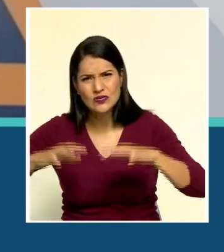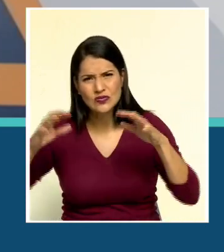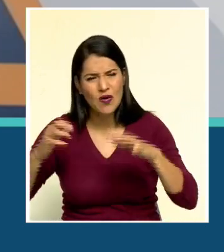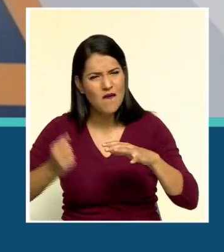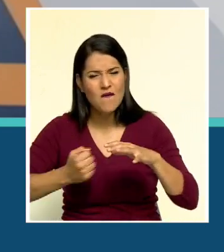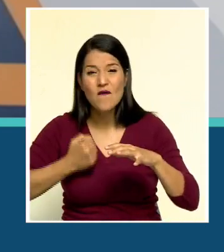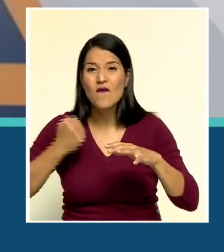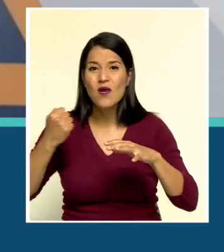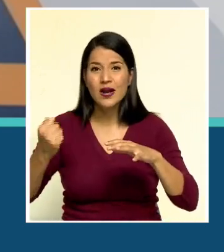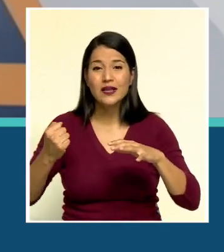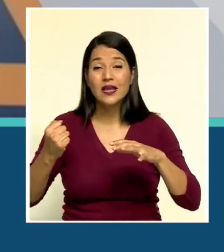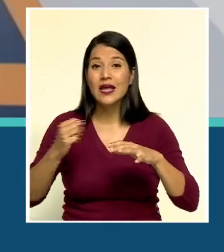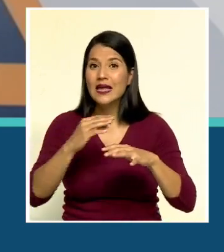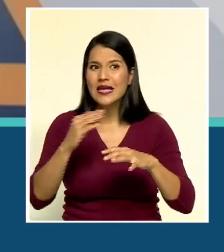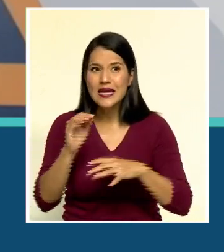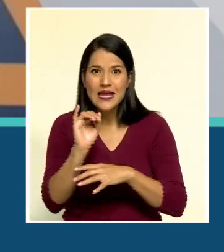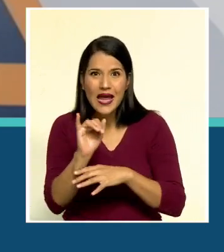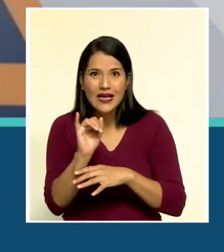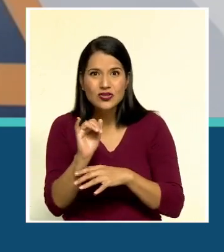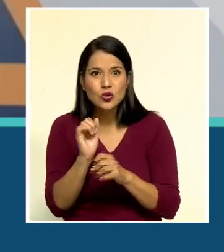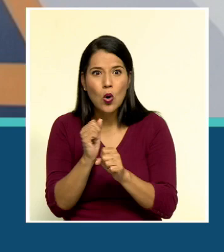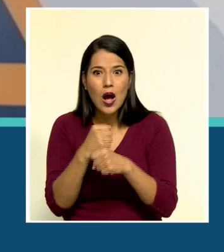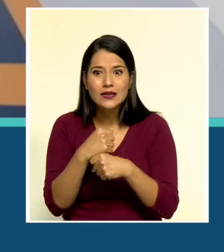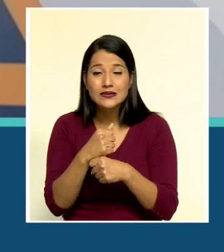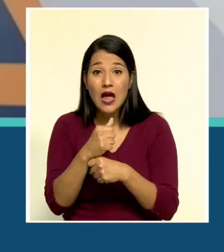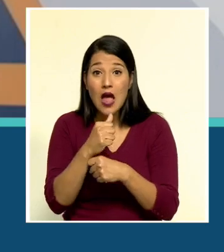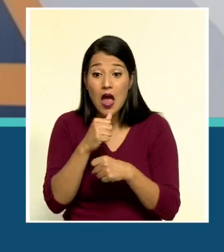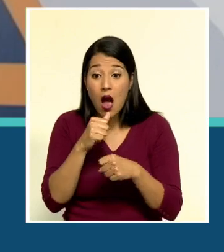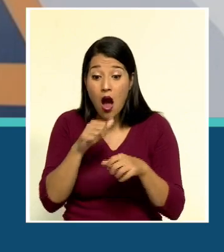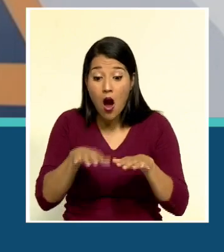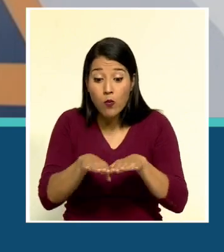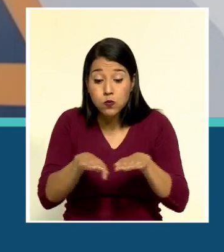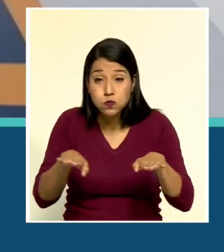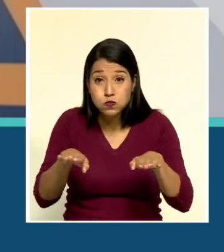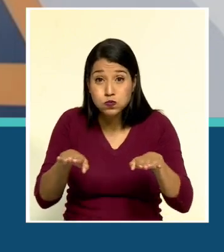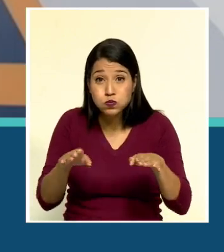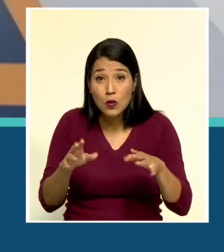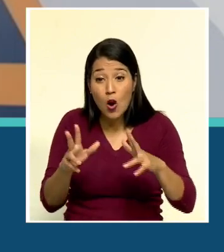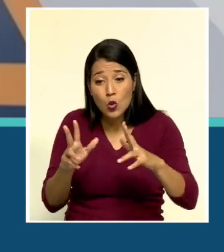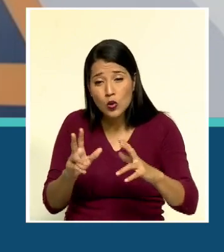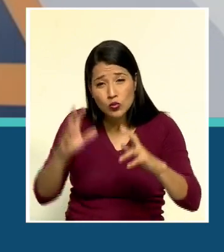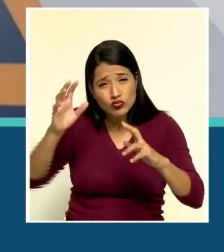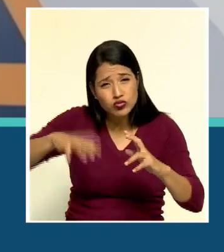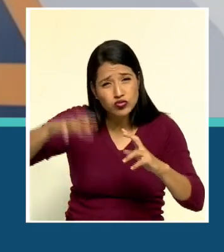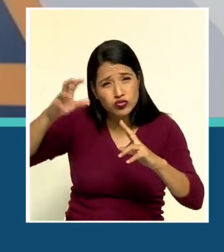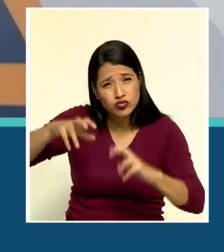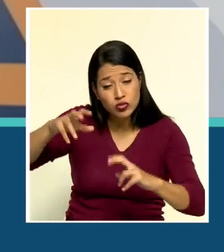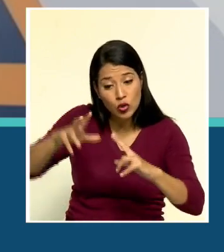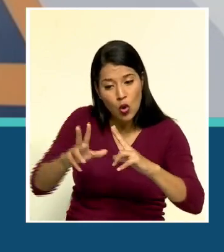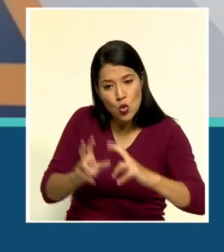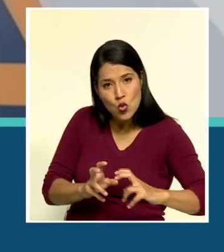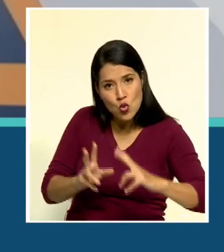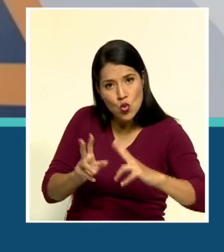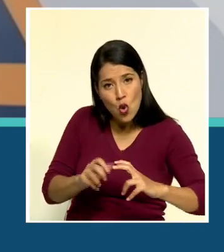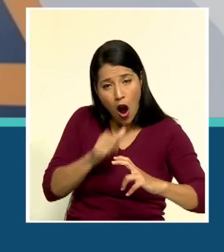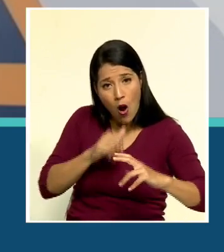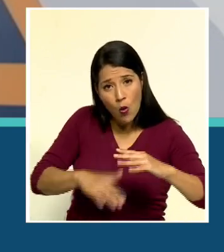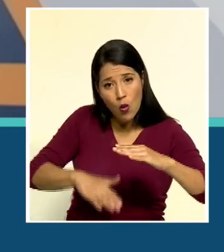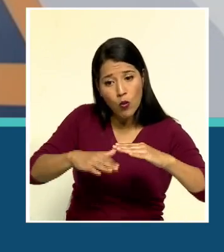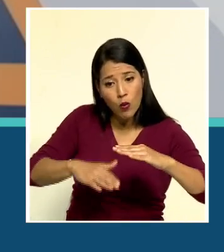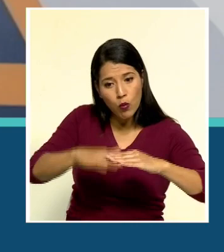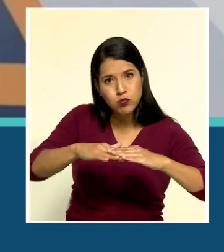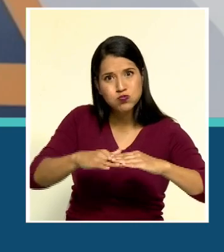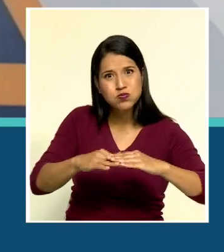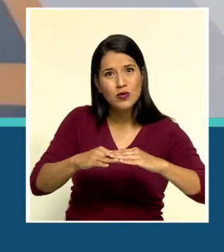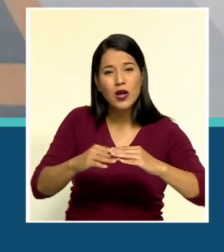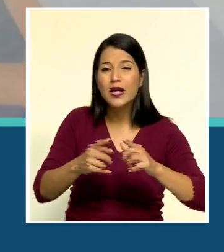intensas, y eso es lo que mantiene los suelos saturados. Efectivamente, primero tuvimos una transición de periodo lluvioso muy temprana, ¿verdad? La transición de periodo